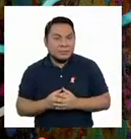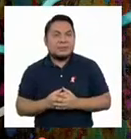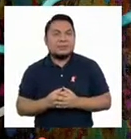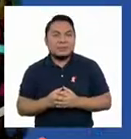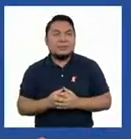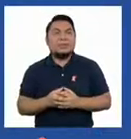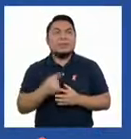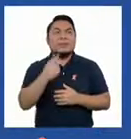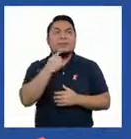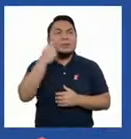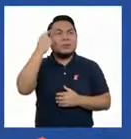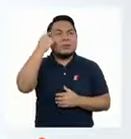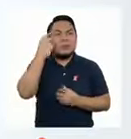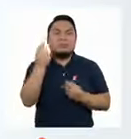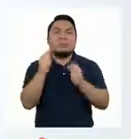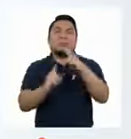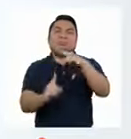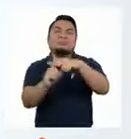un soplo.